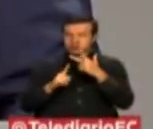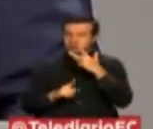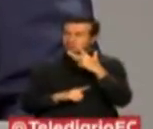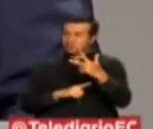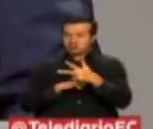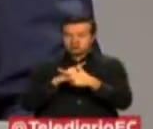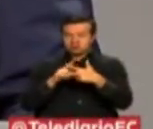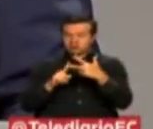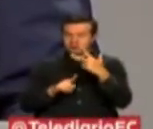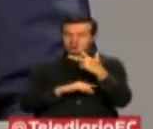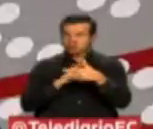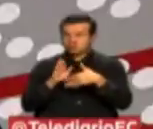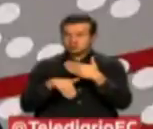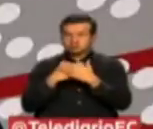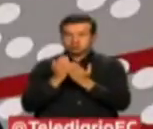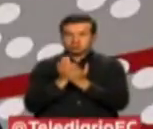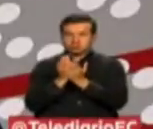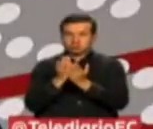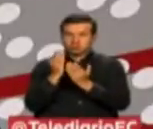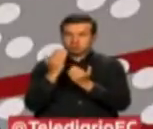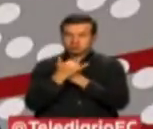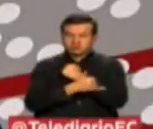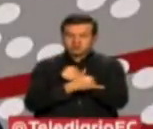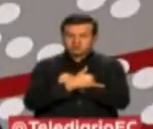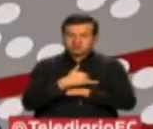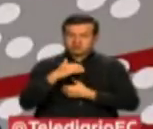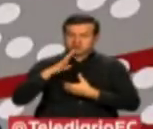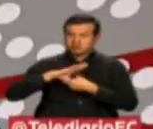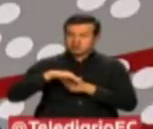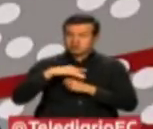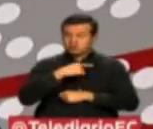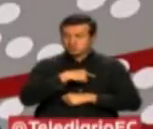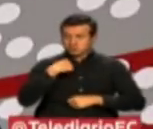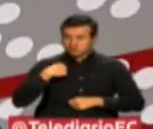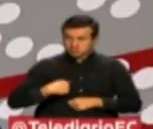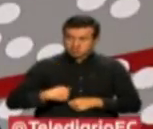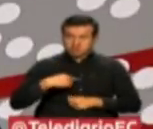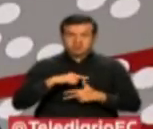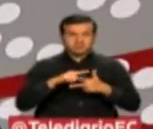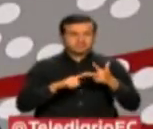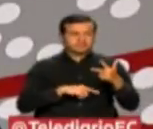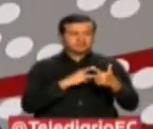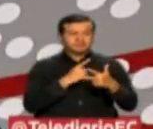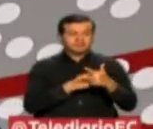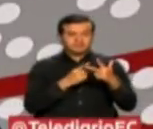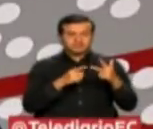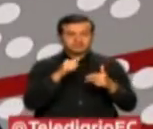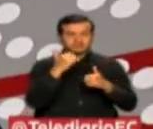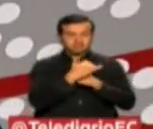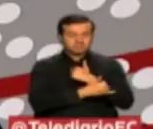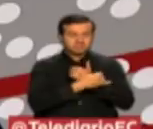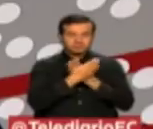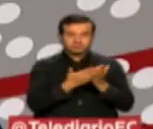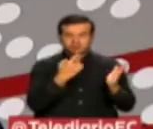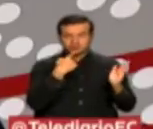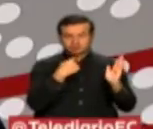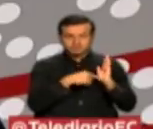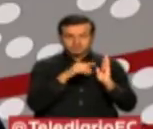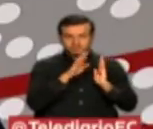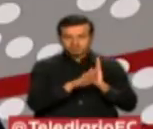son de bandera china? Bueno, ahí también tenemos flotas de otros países como pueden